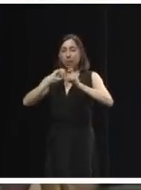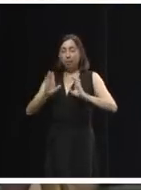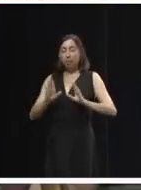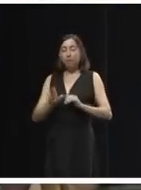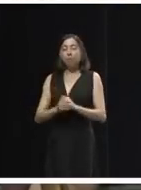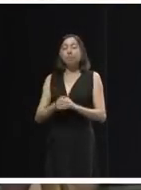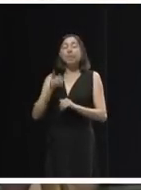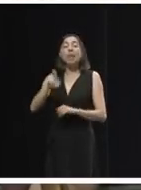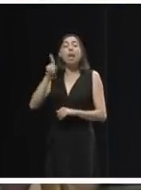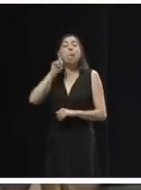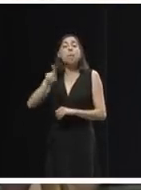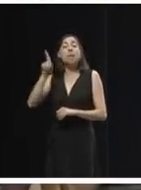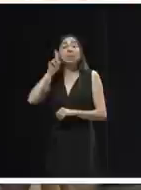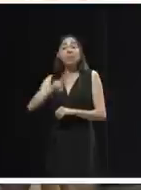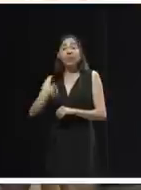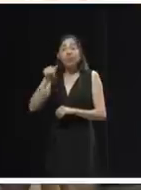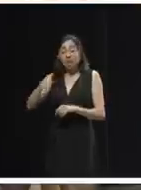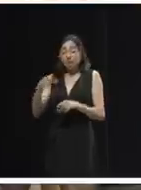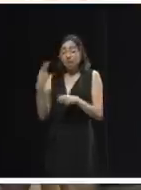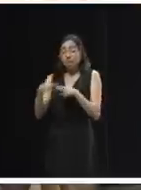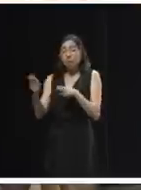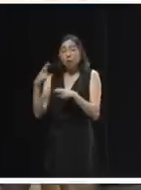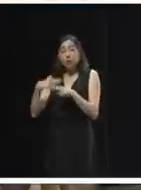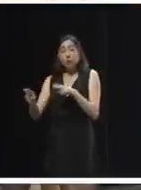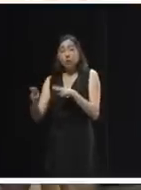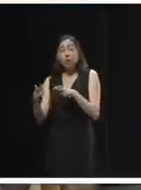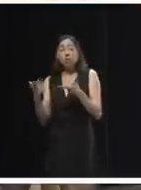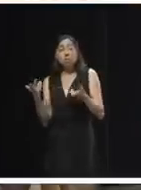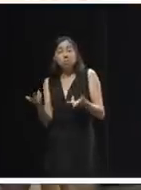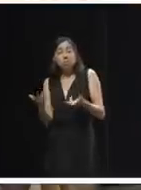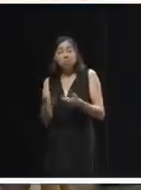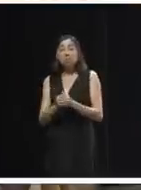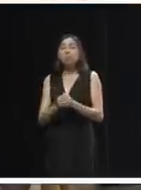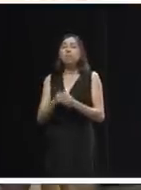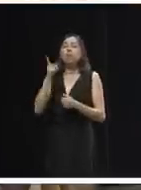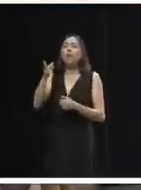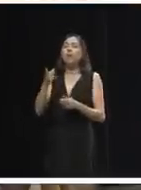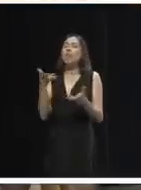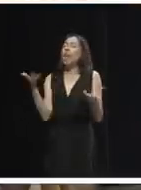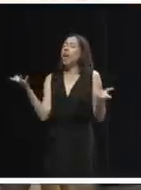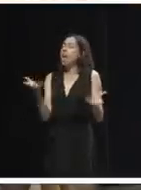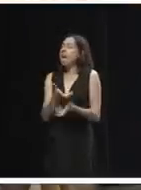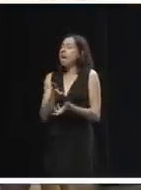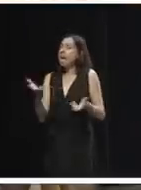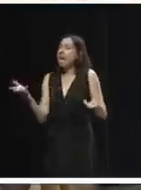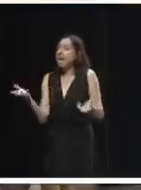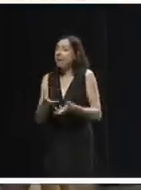que mentir en política, vine a decir, es muy grave.